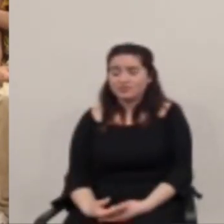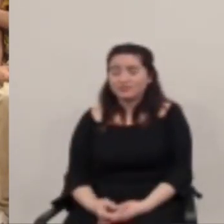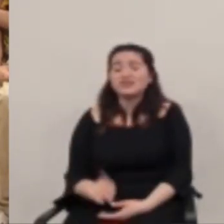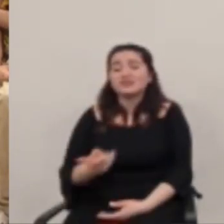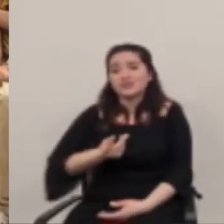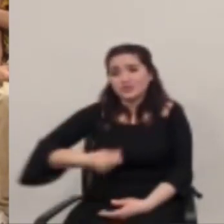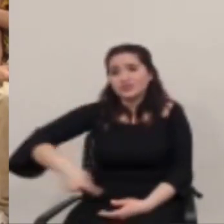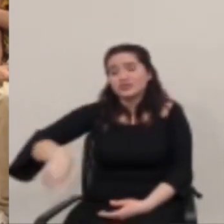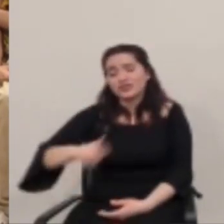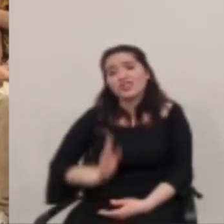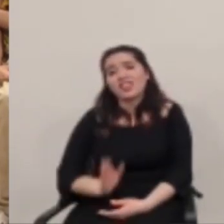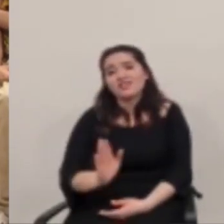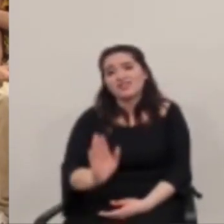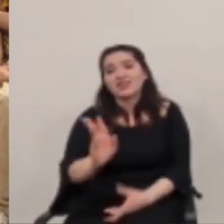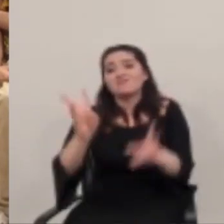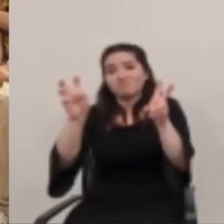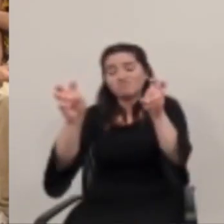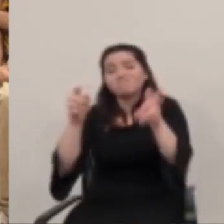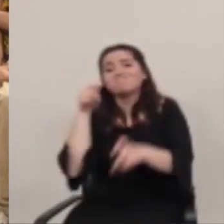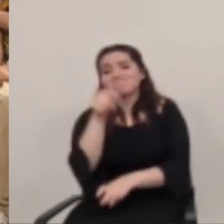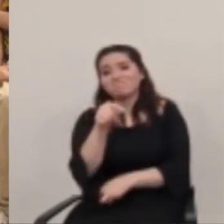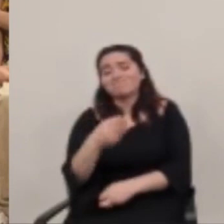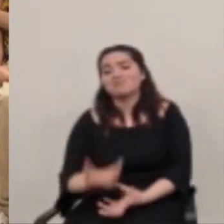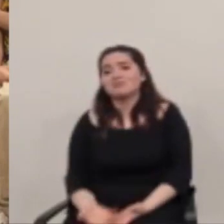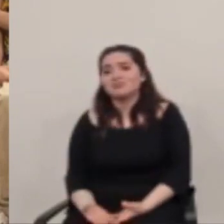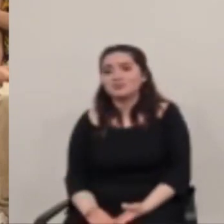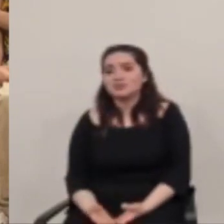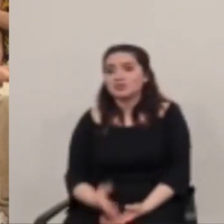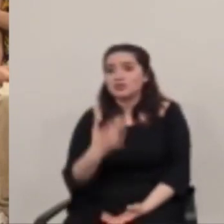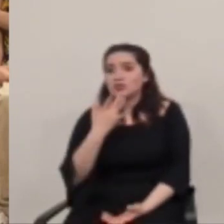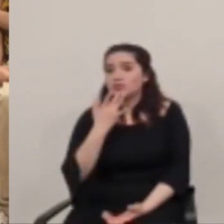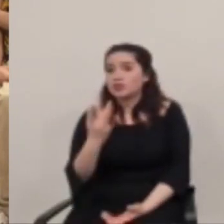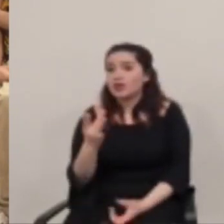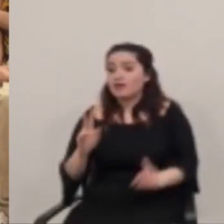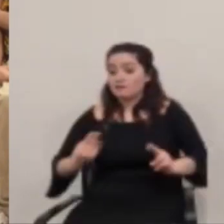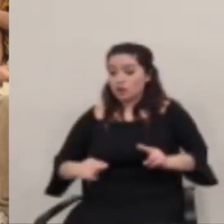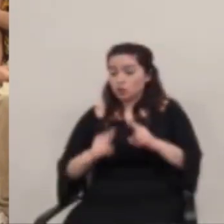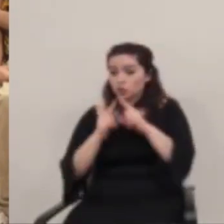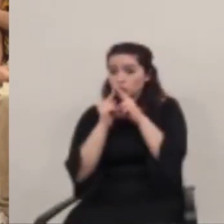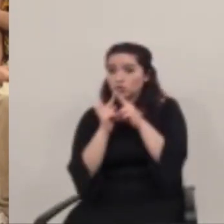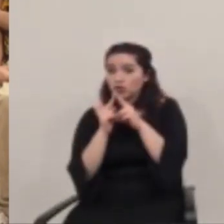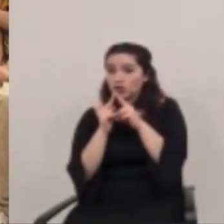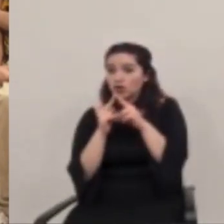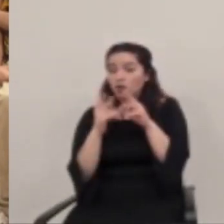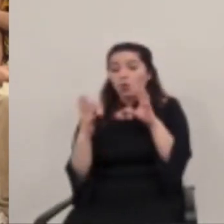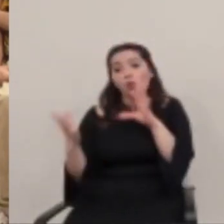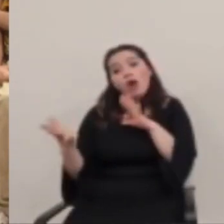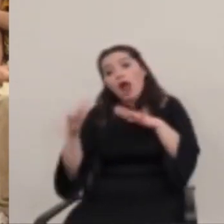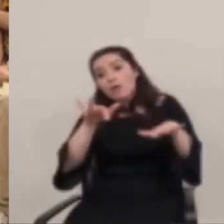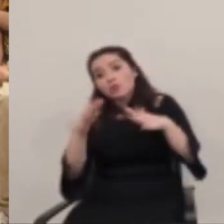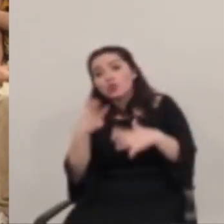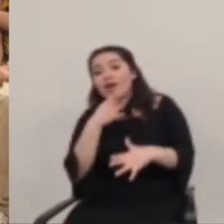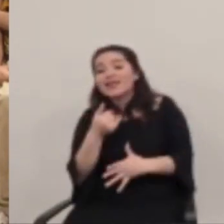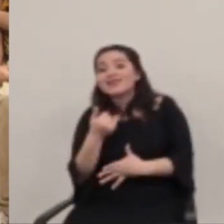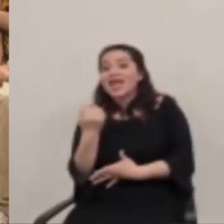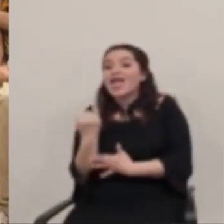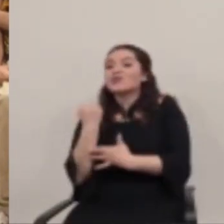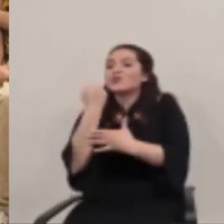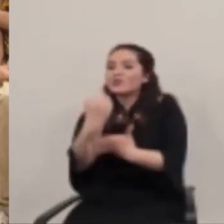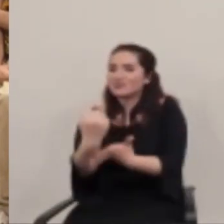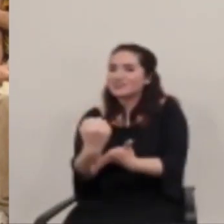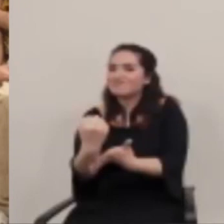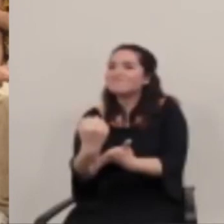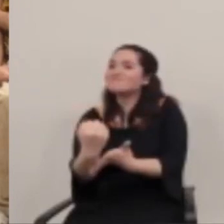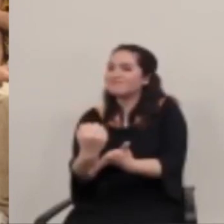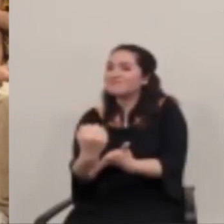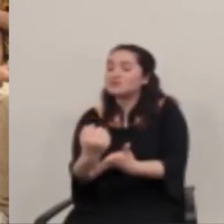hablando todavía en Chile. Porque una cosa es que no haya infraestructura y otra cosa es que no hayan manos solidarias que te ayuden, porque